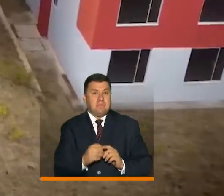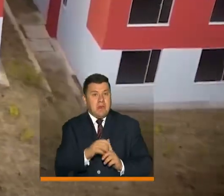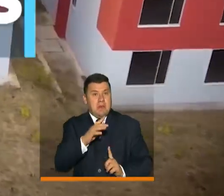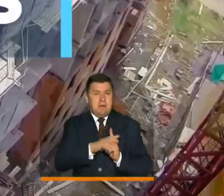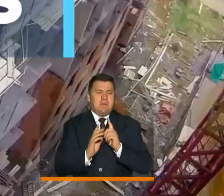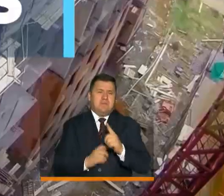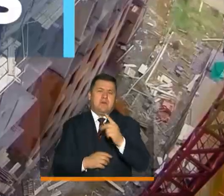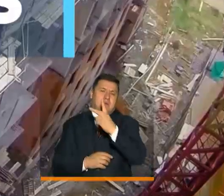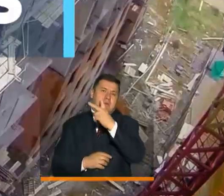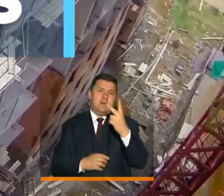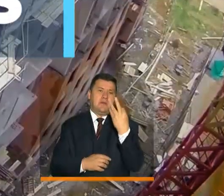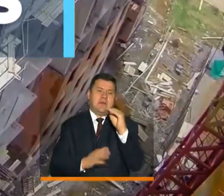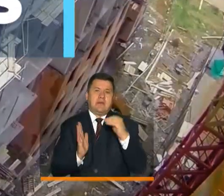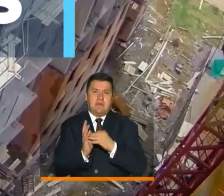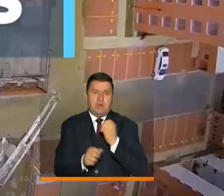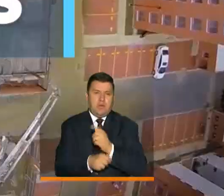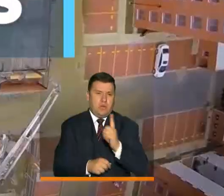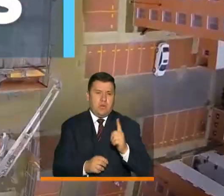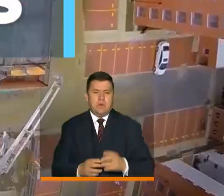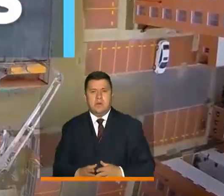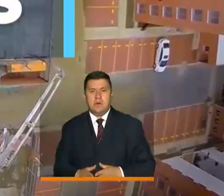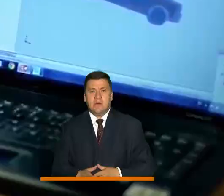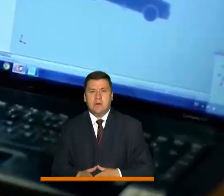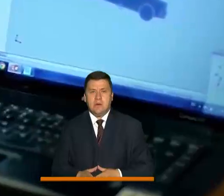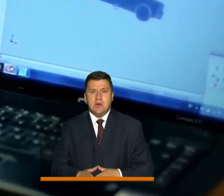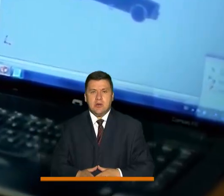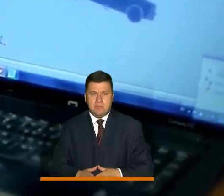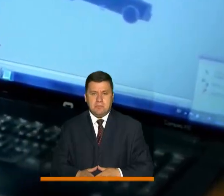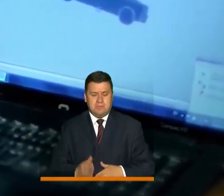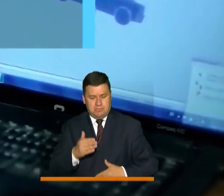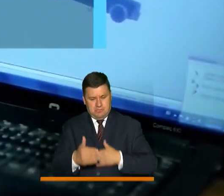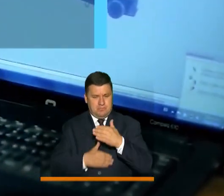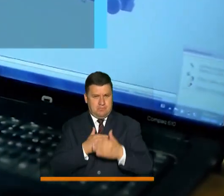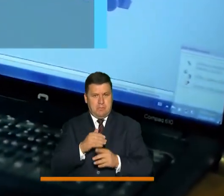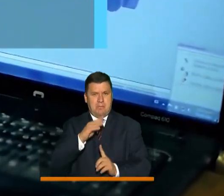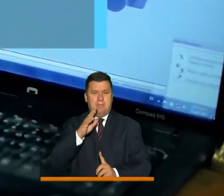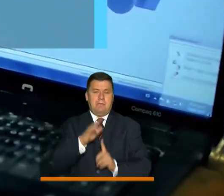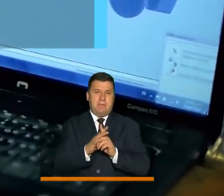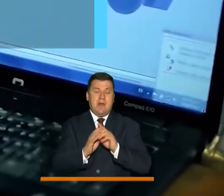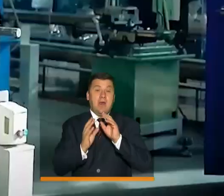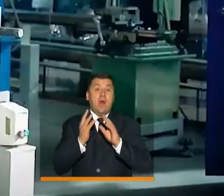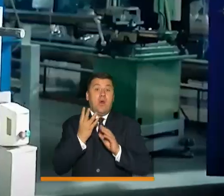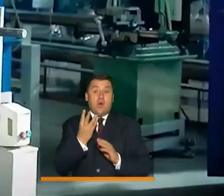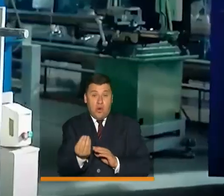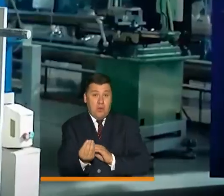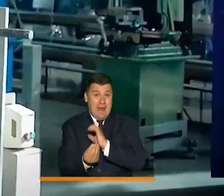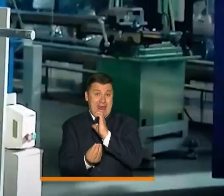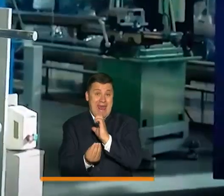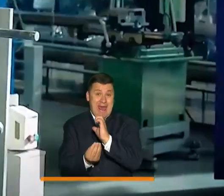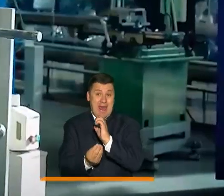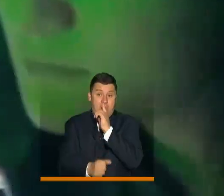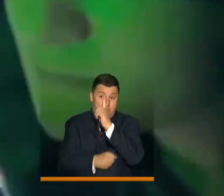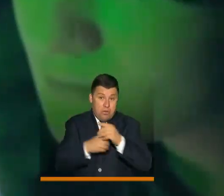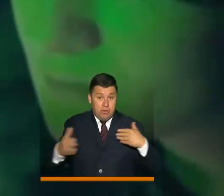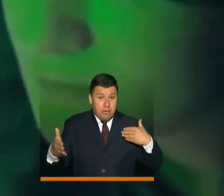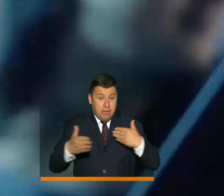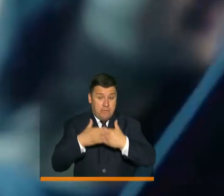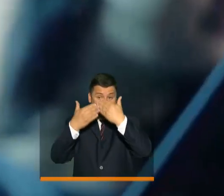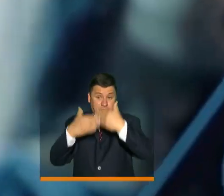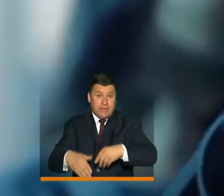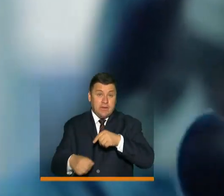generará 230.000 empleos. Se avanzará con Generación E para que este año cierre con más